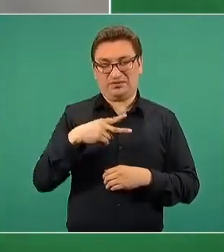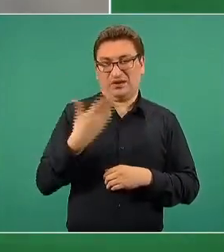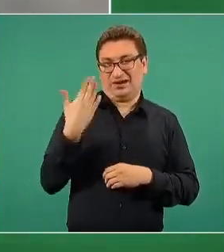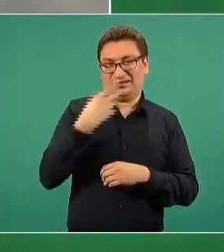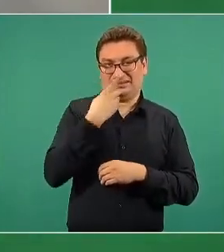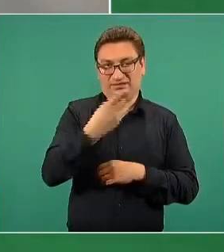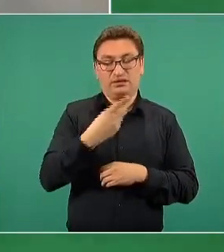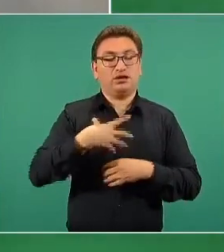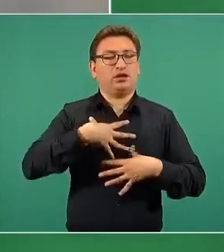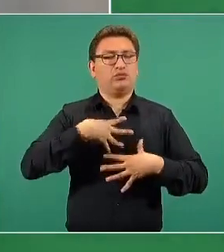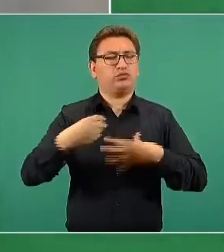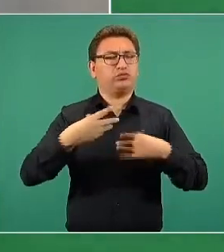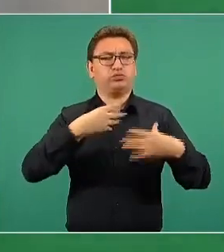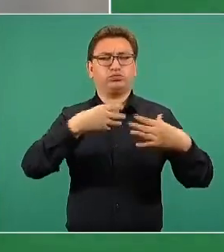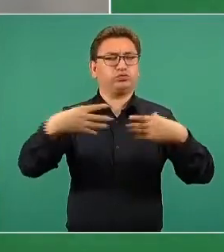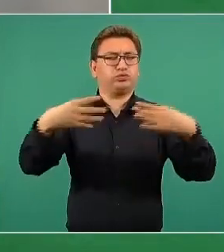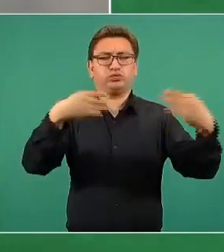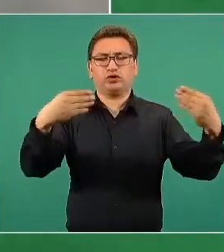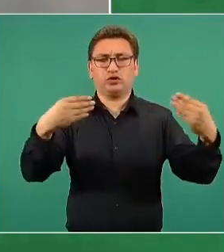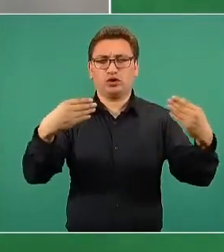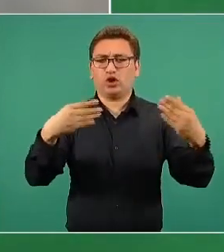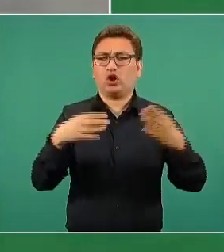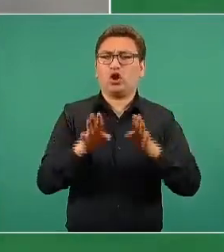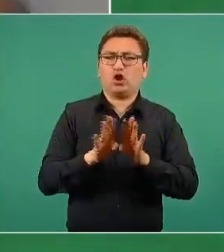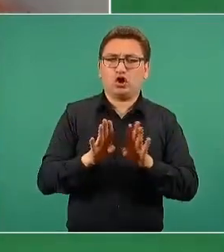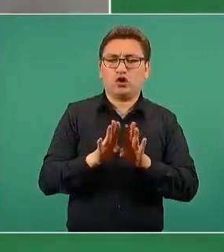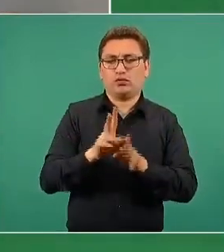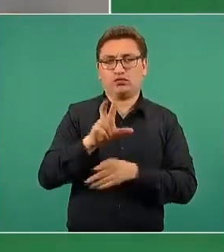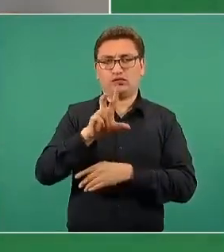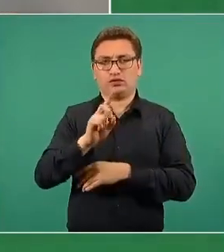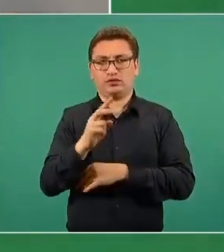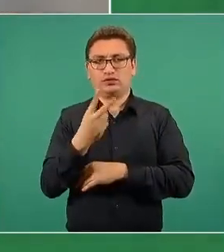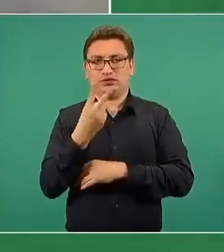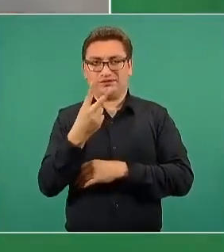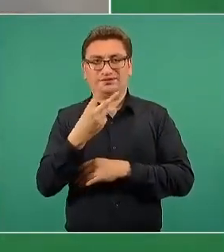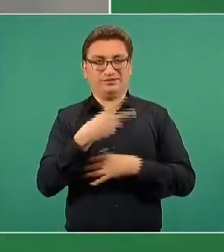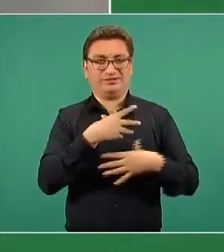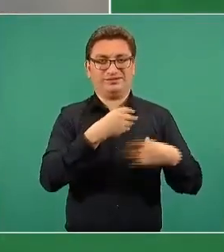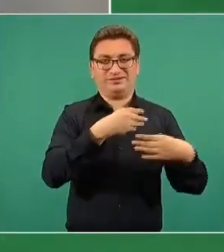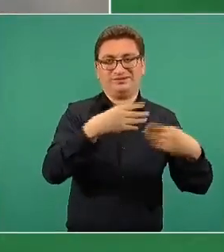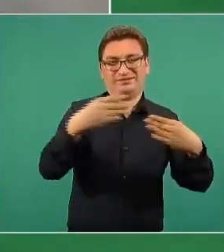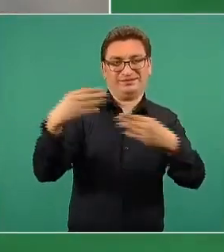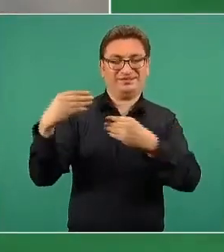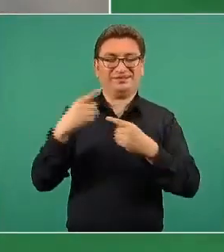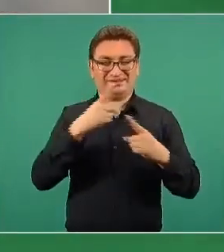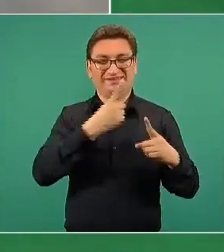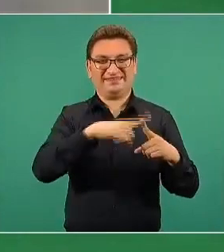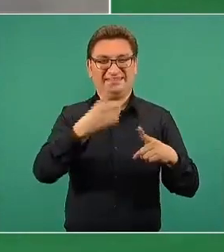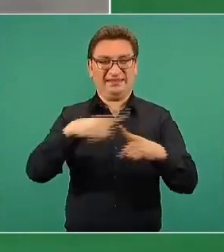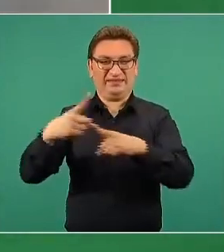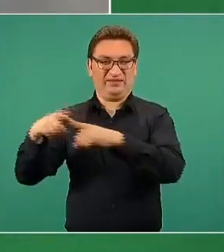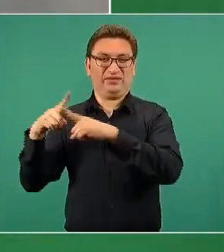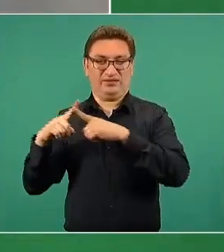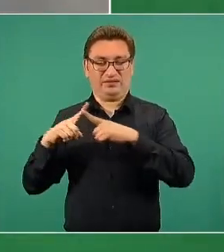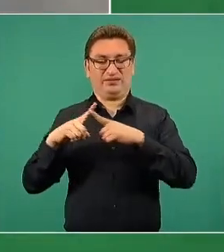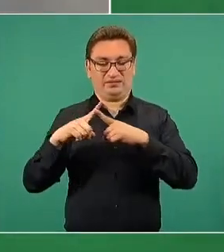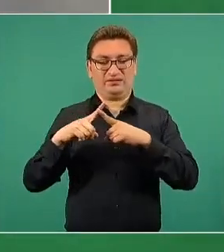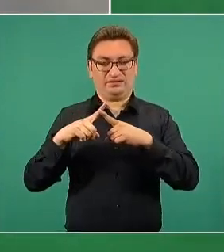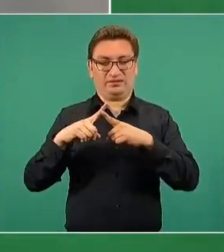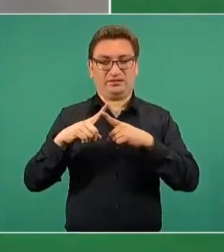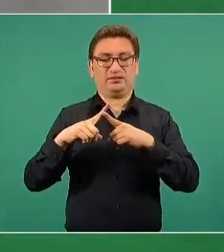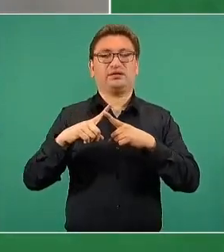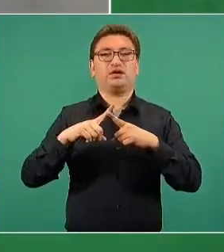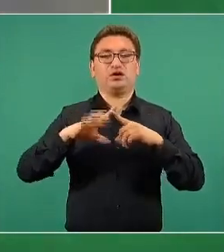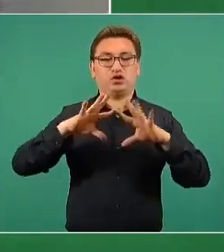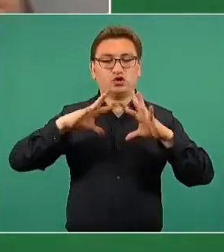una epidemia que se compone al menos de 32 epidemias y cada una de estas epidemias se